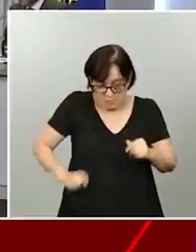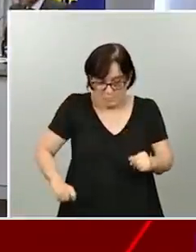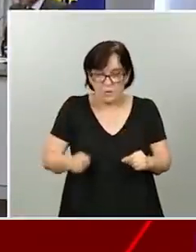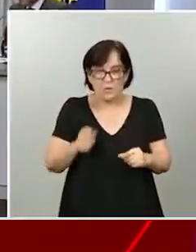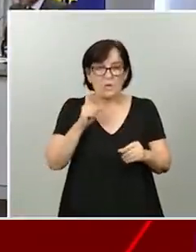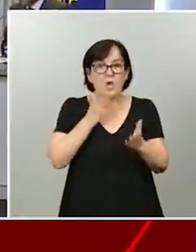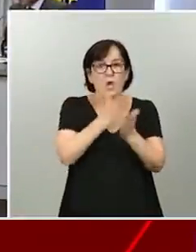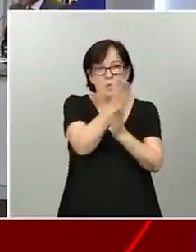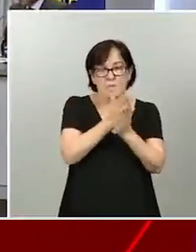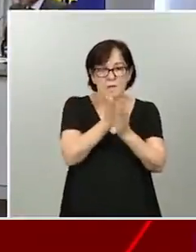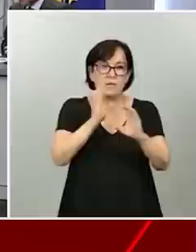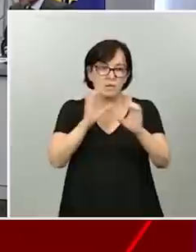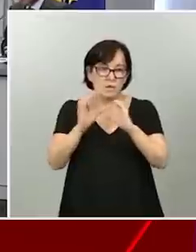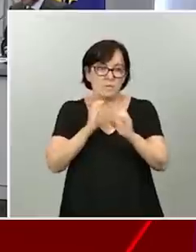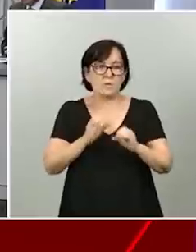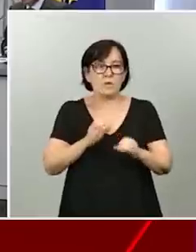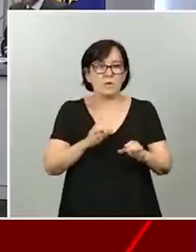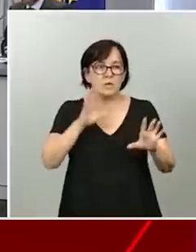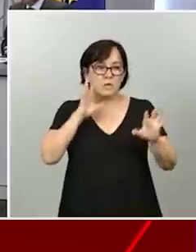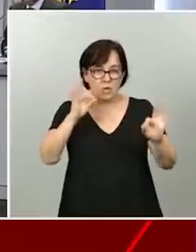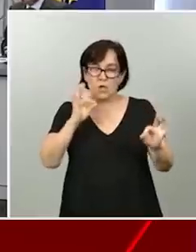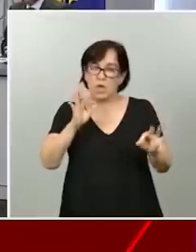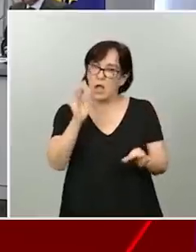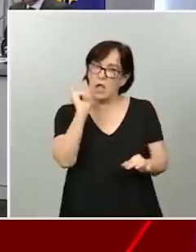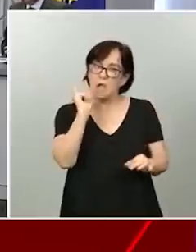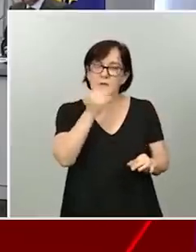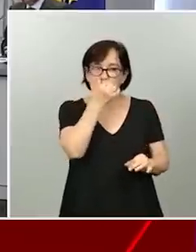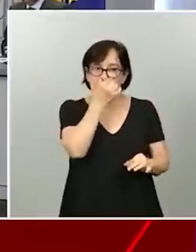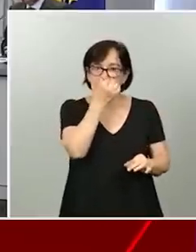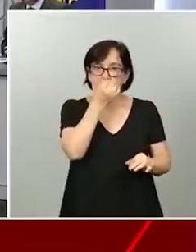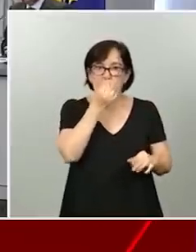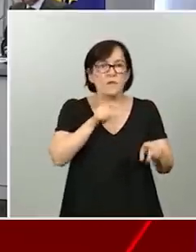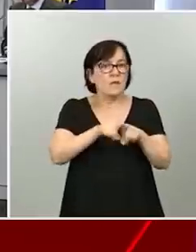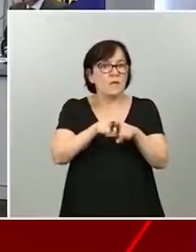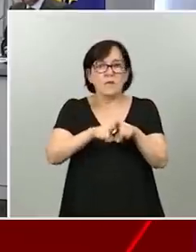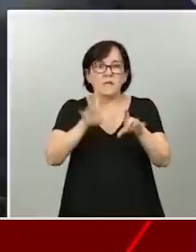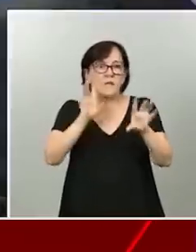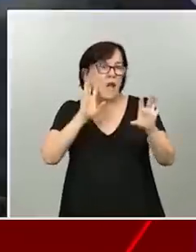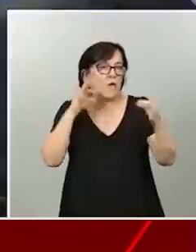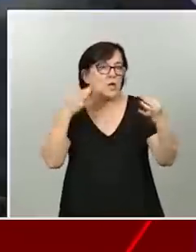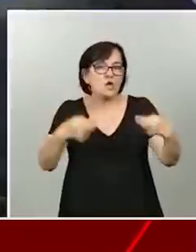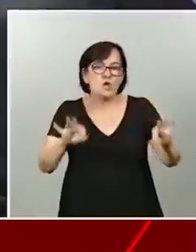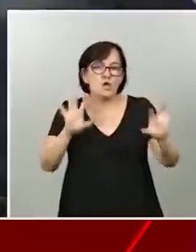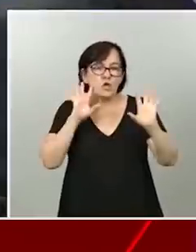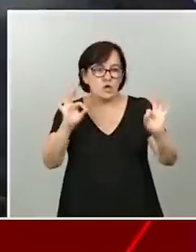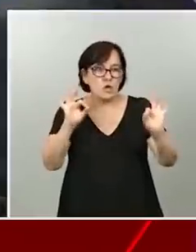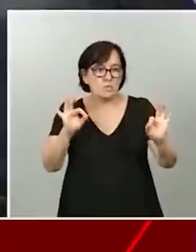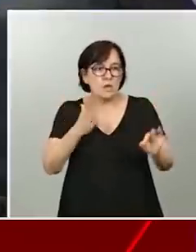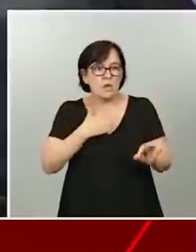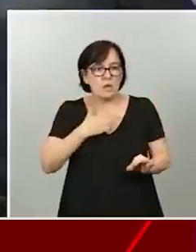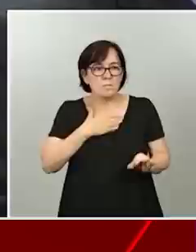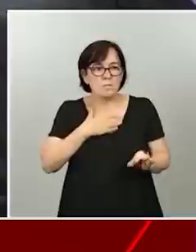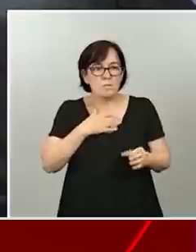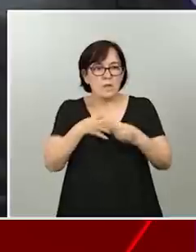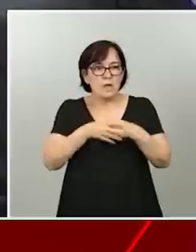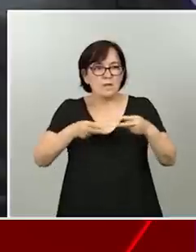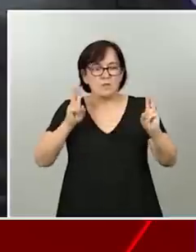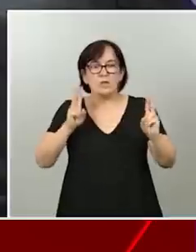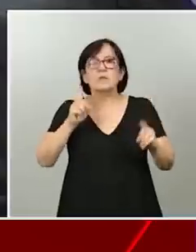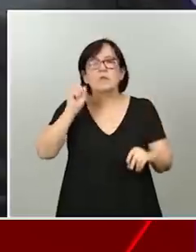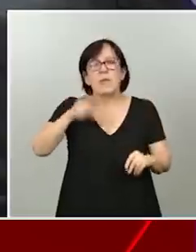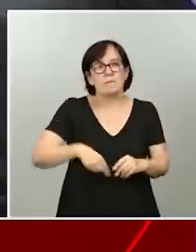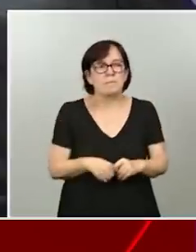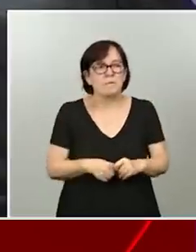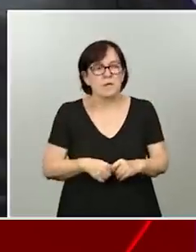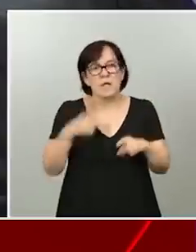actuaciones, con mi superpoder, yo te cierro el periódico. Vamos, dicho de una manera, el expropiese, expropiese de la Venezuela, de Chávez,